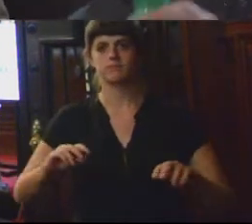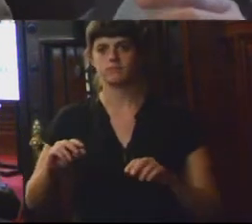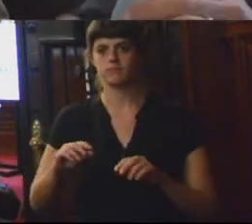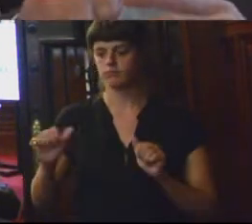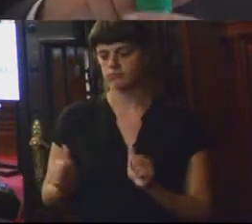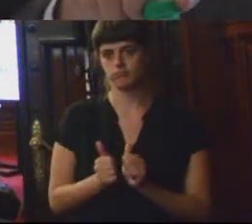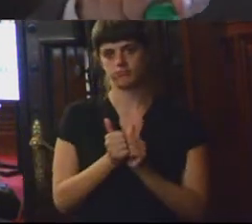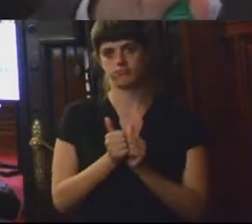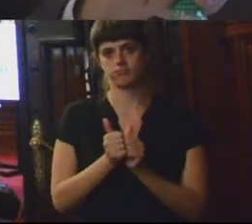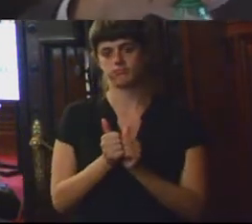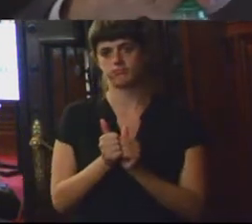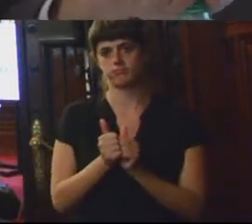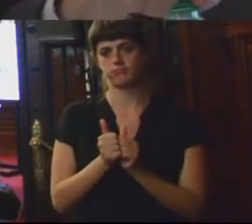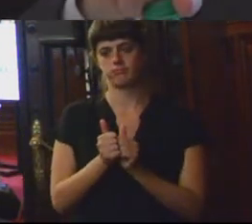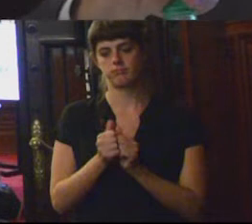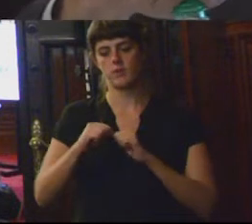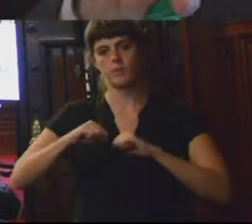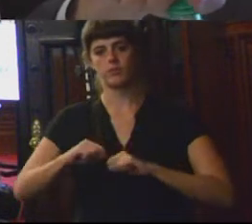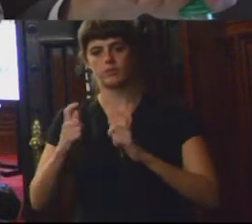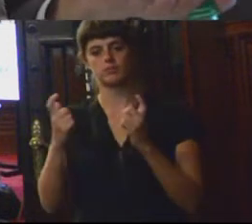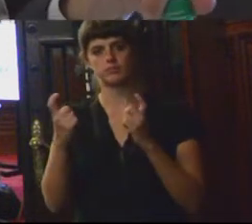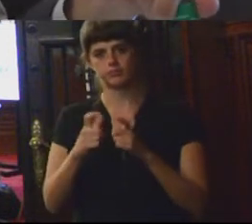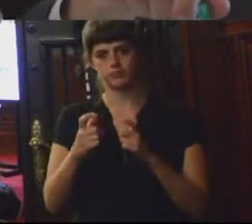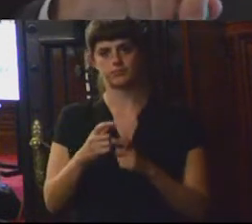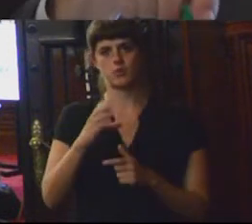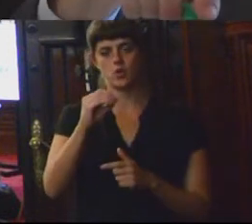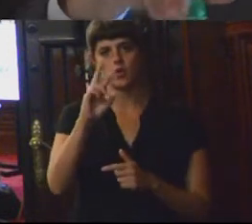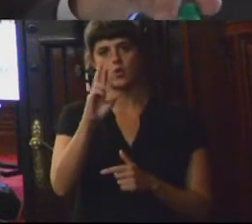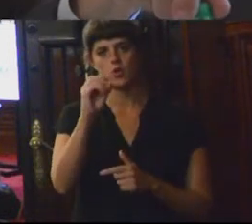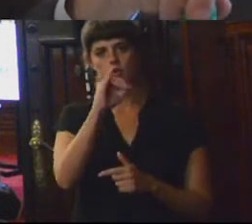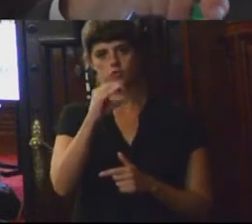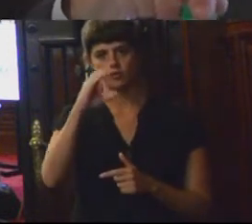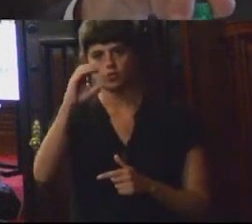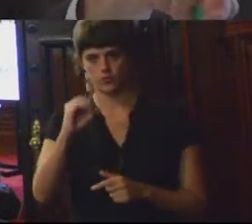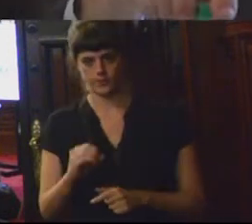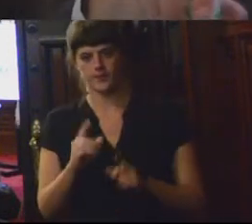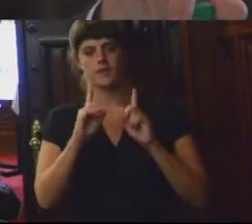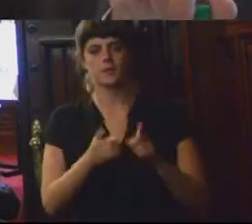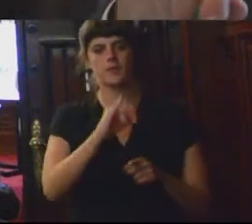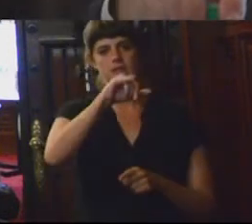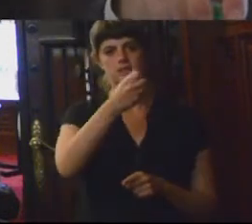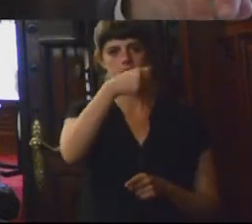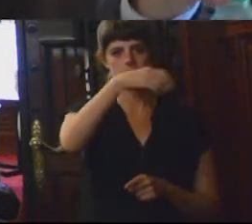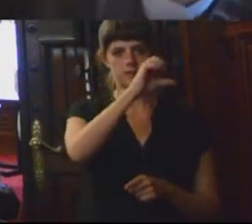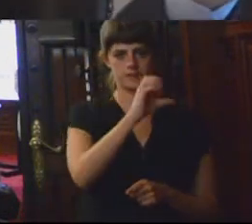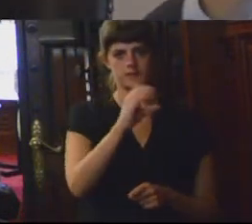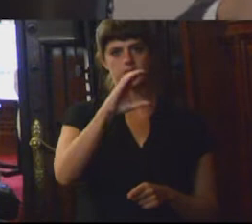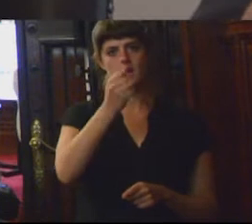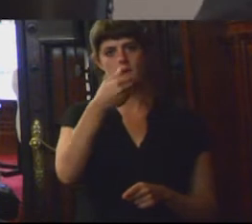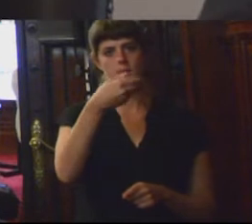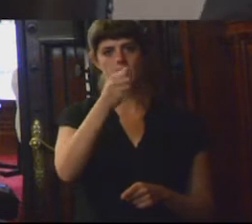el comisionado José de Jesús Orozco y el comisionado James Cavallaro, que